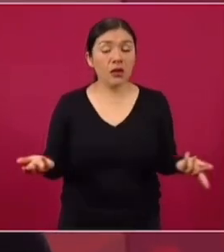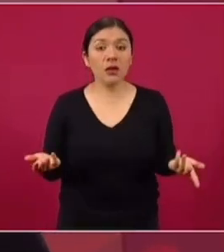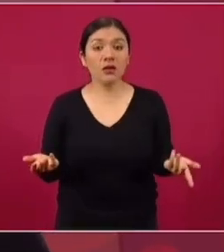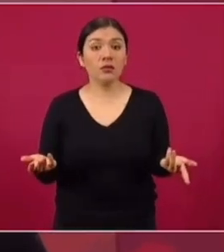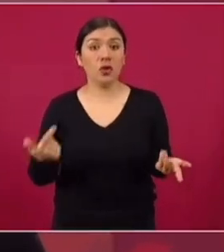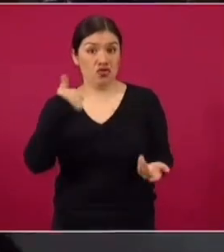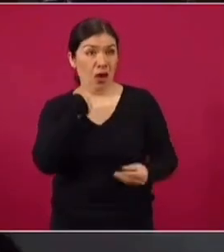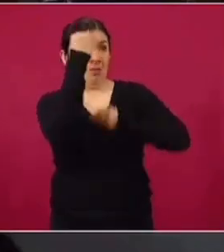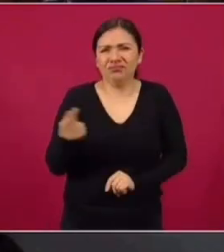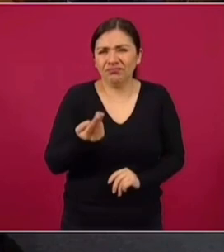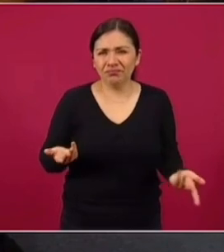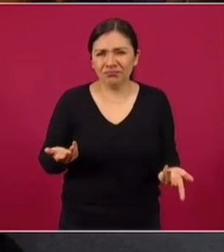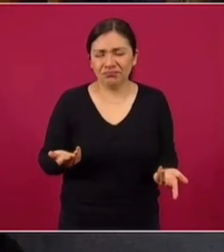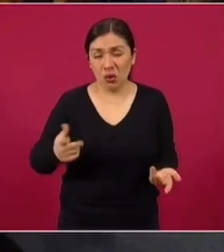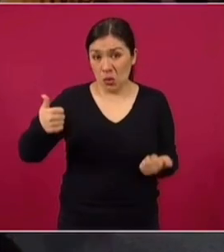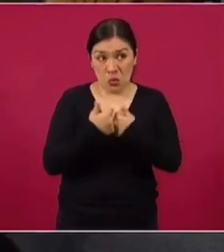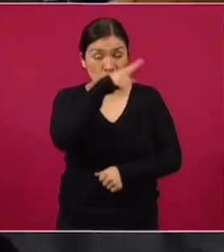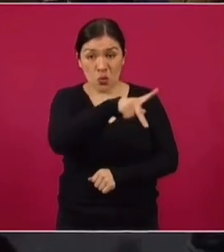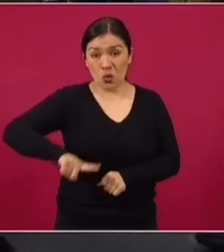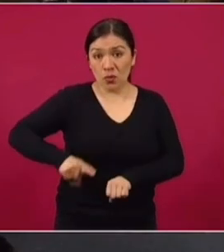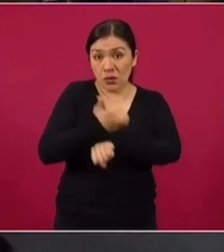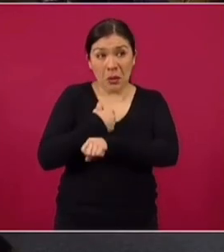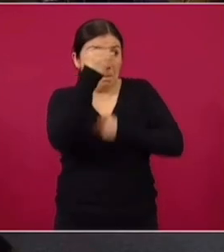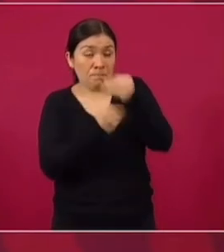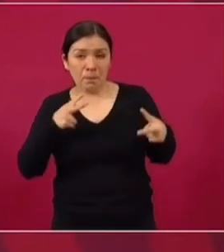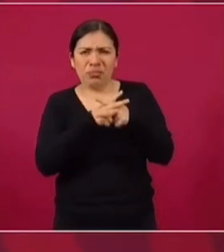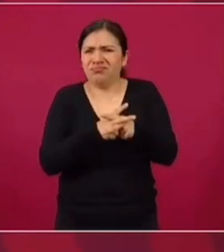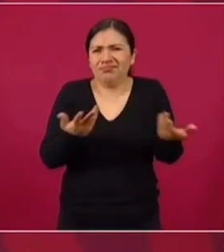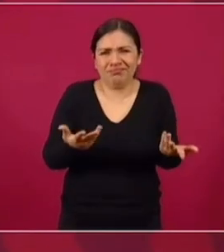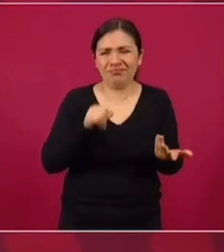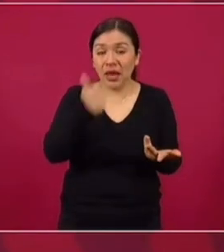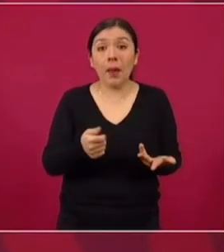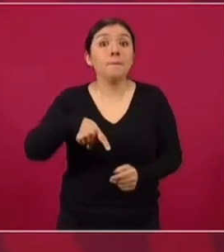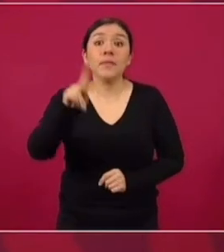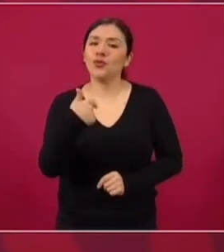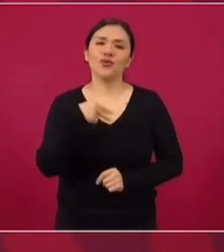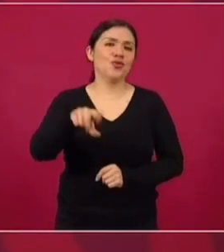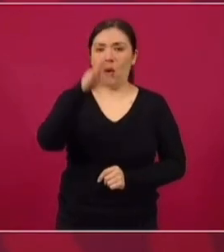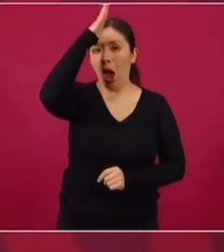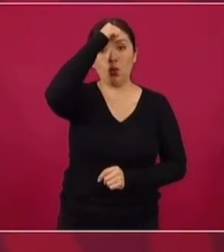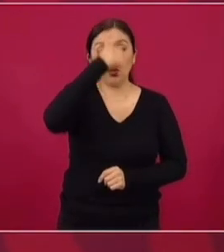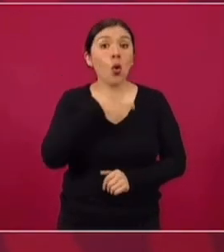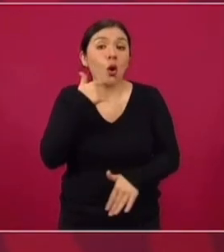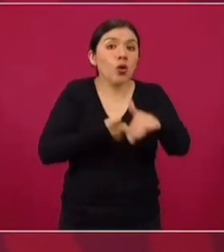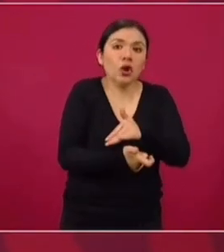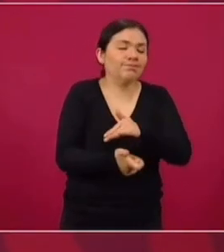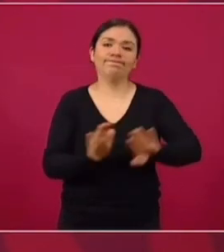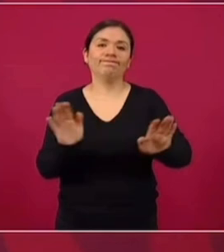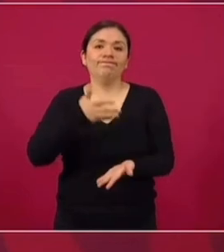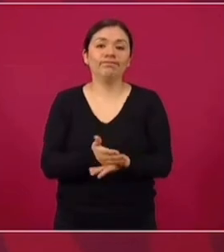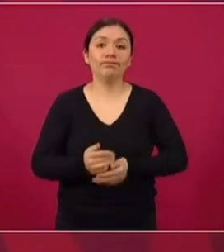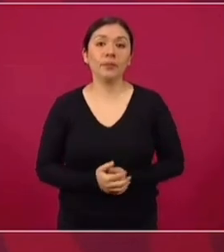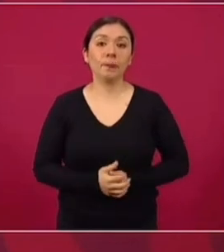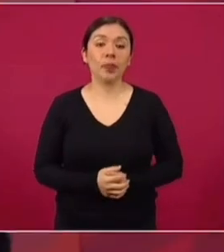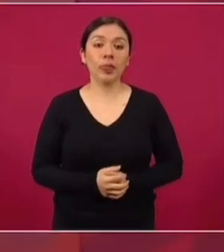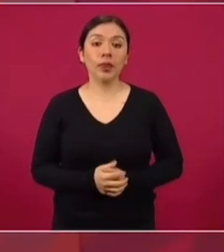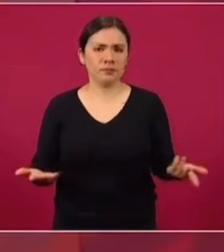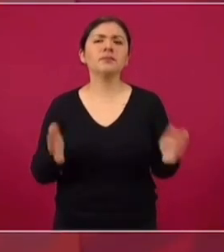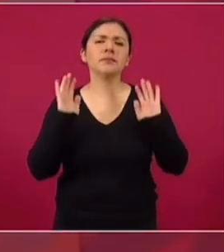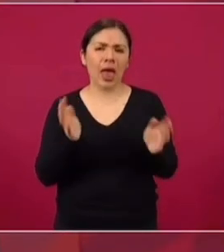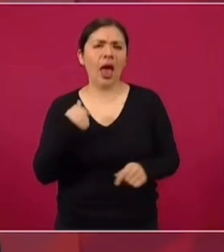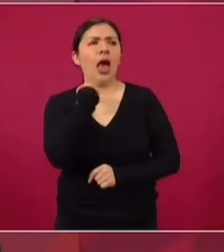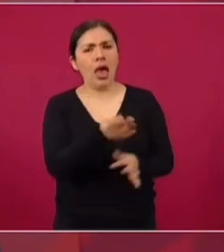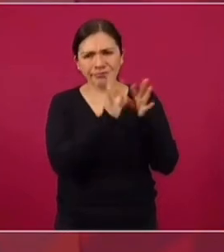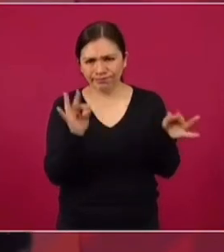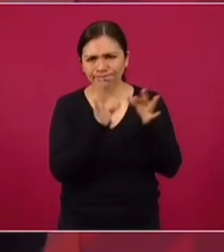No nos vamos a pelear con el gobierno de Estados Unidos, pero no aceptamos la corrupción. Yo tengo el… Y ya le